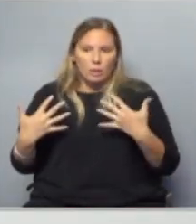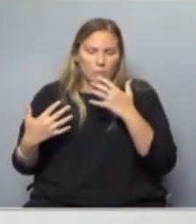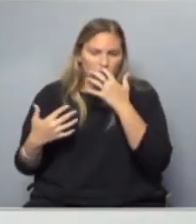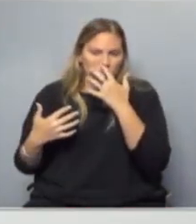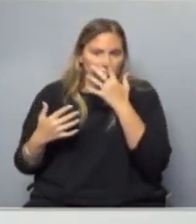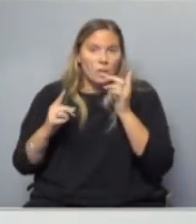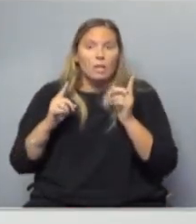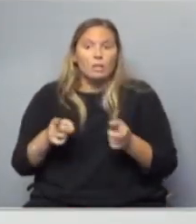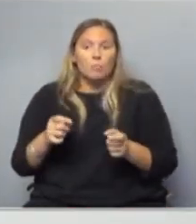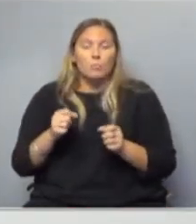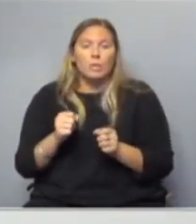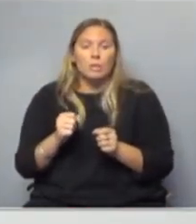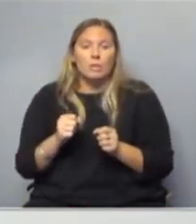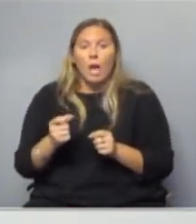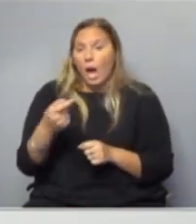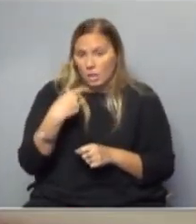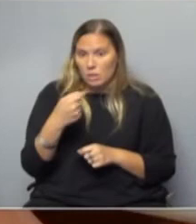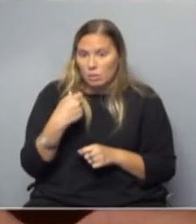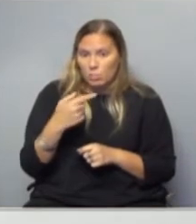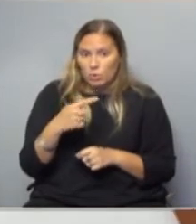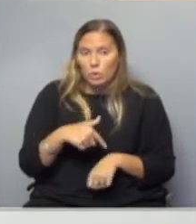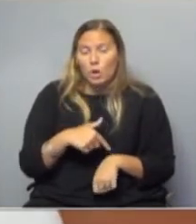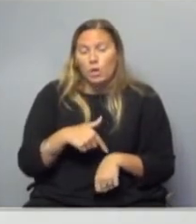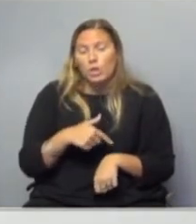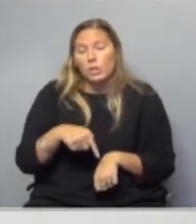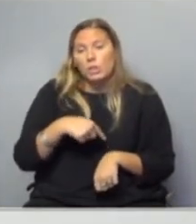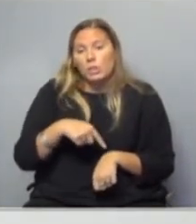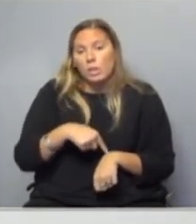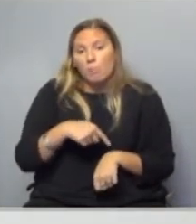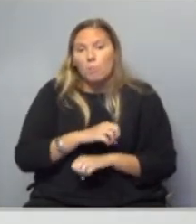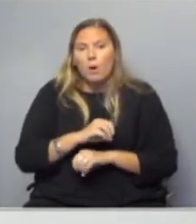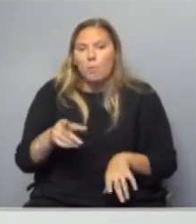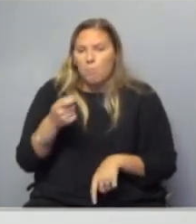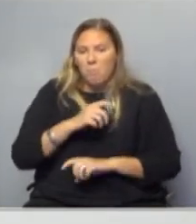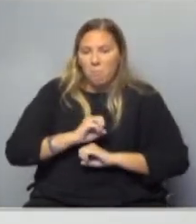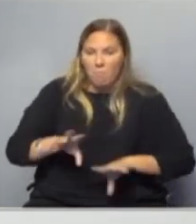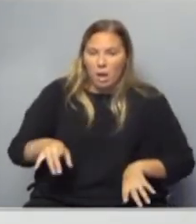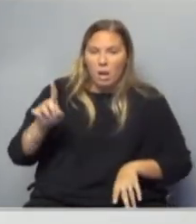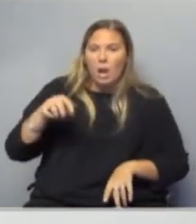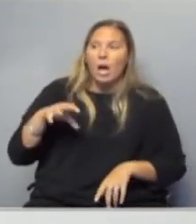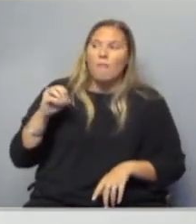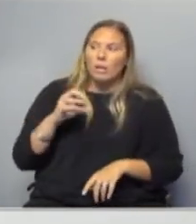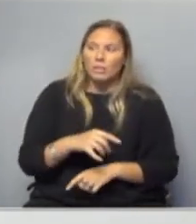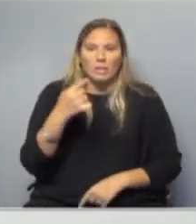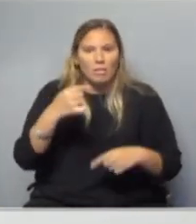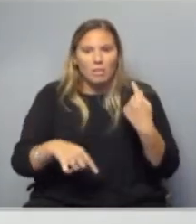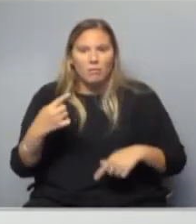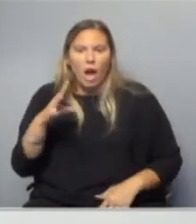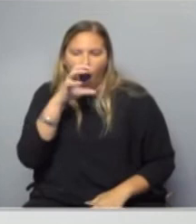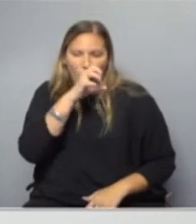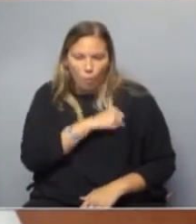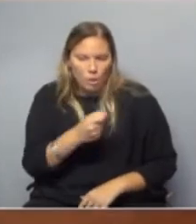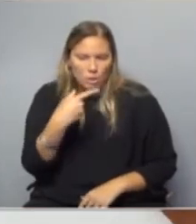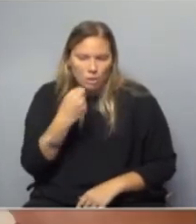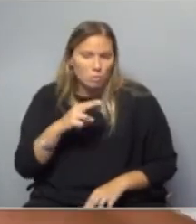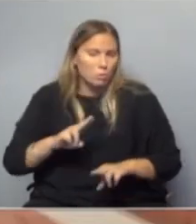Además, si bien puede tratarse con antibióticos, con el tiempo y a veces el mal uso de ellos, aparecen variantes que se vuelven resistentes y